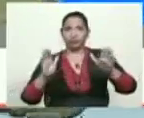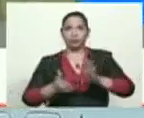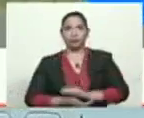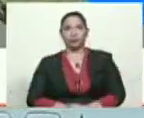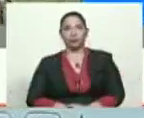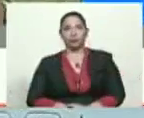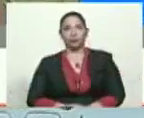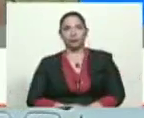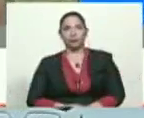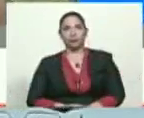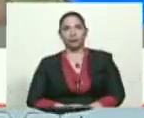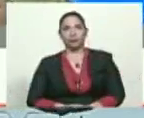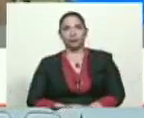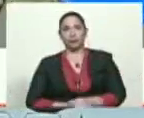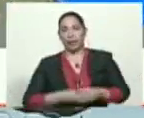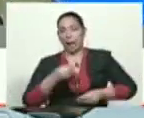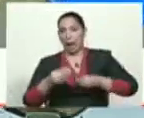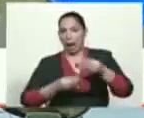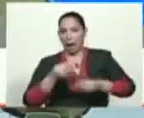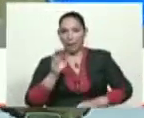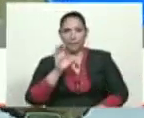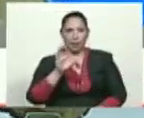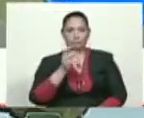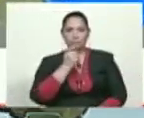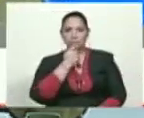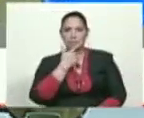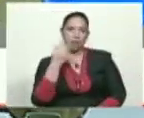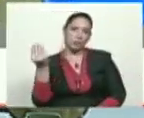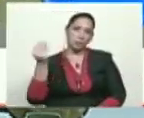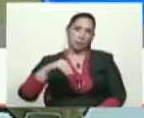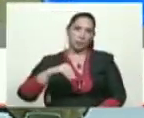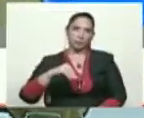para ir haciendo un país más bello